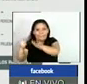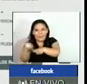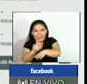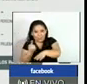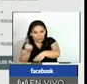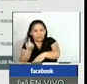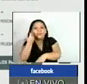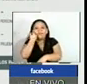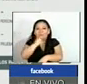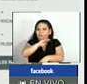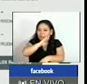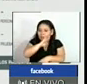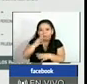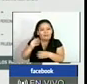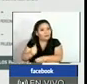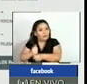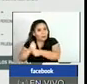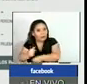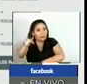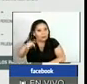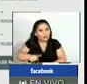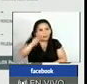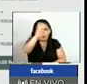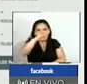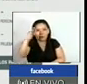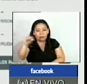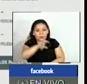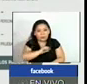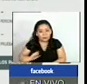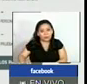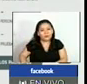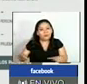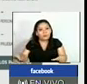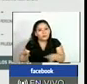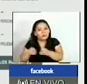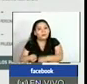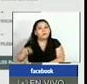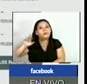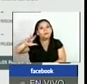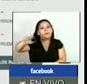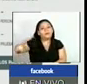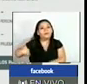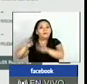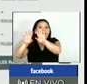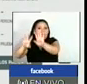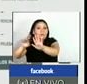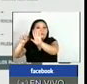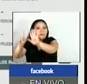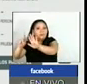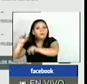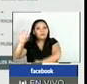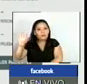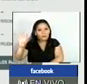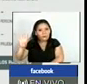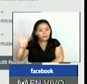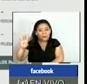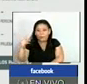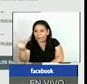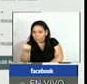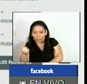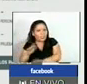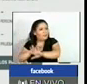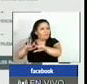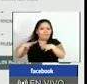de COVID-19 confirmados en El Salvador. Un total de 3,964 salvadoreños